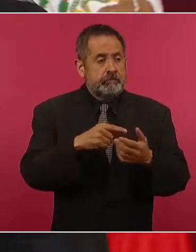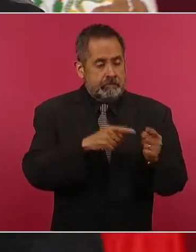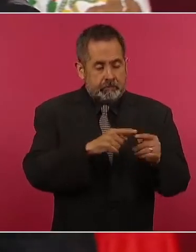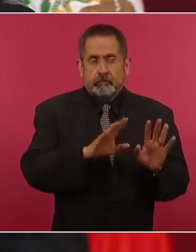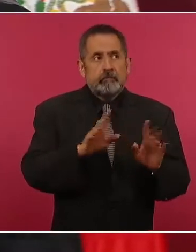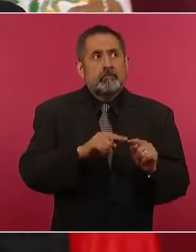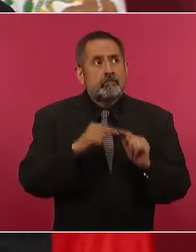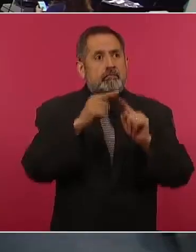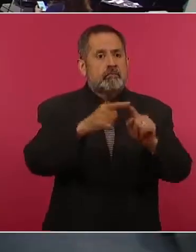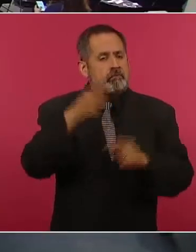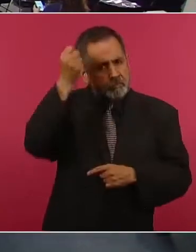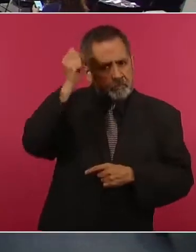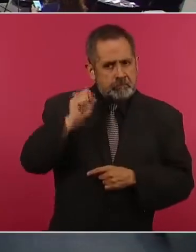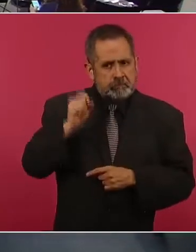Sinaloa